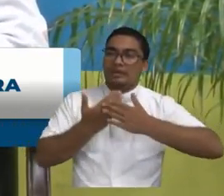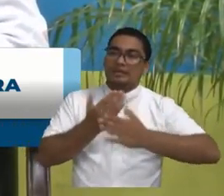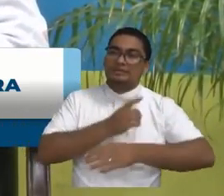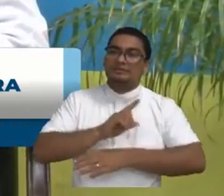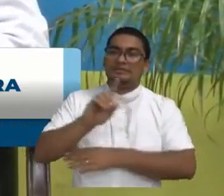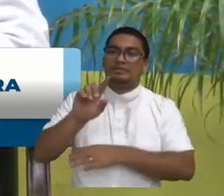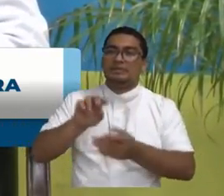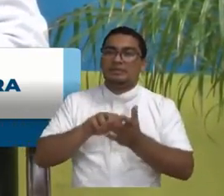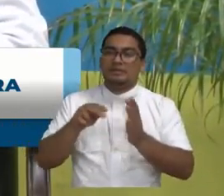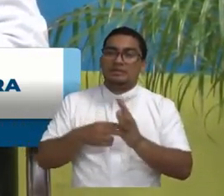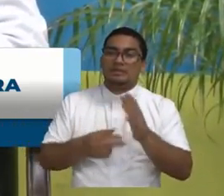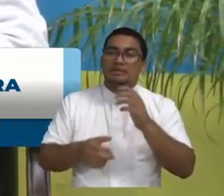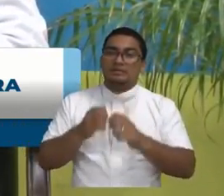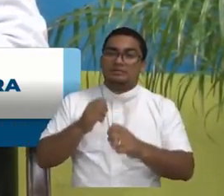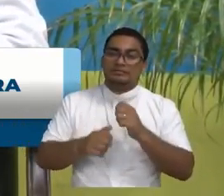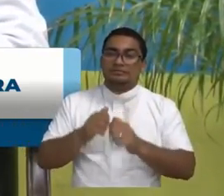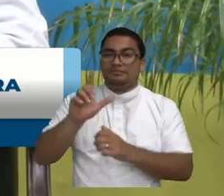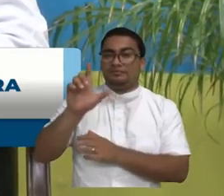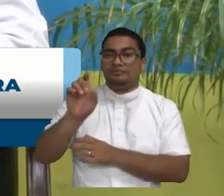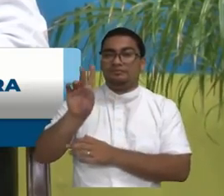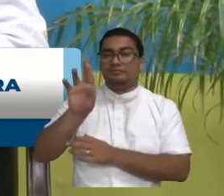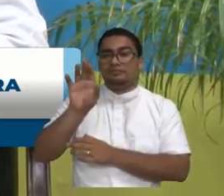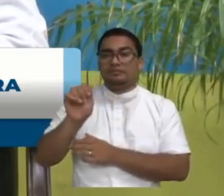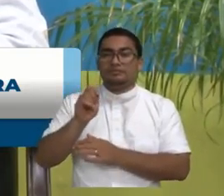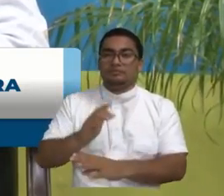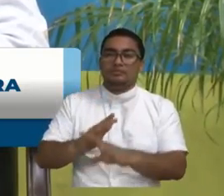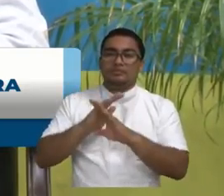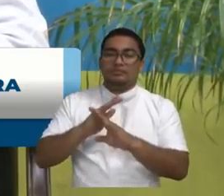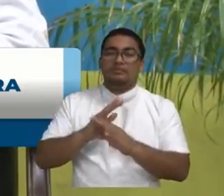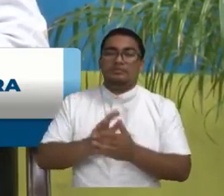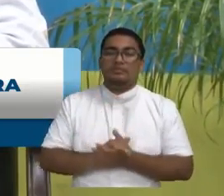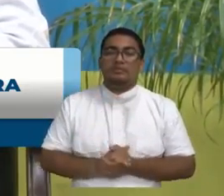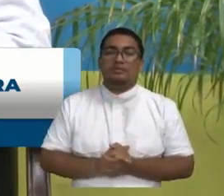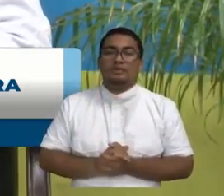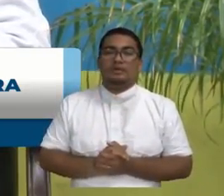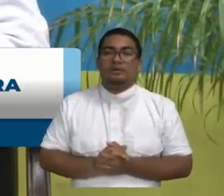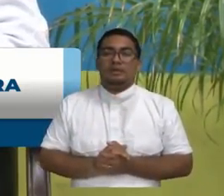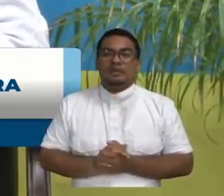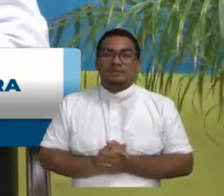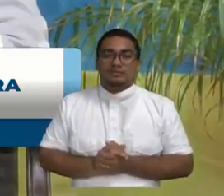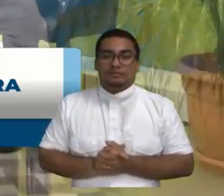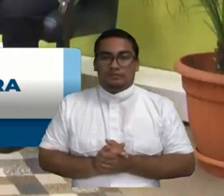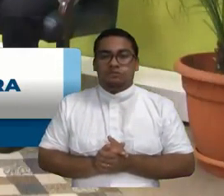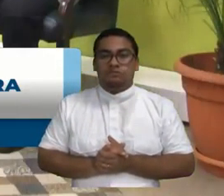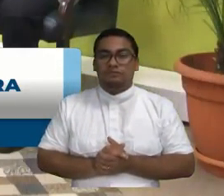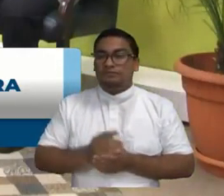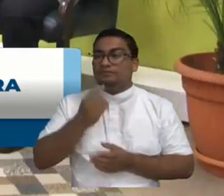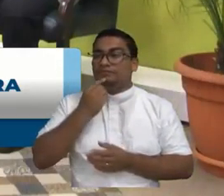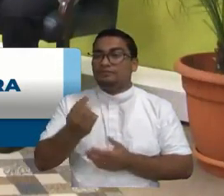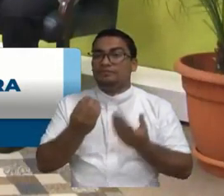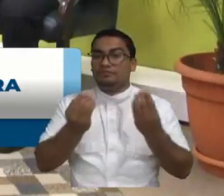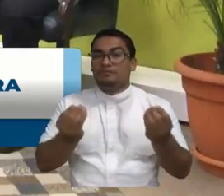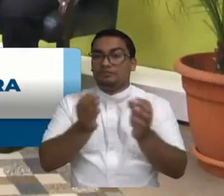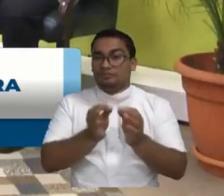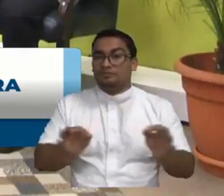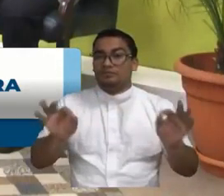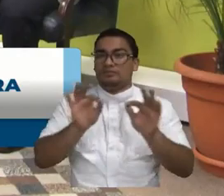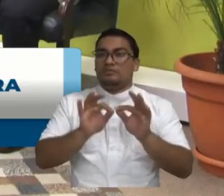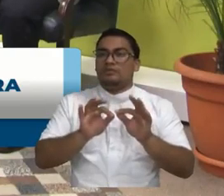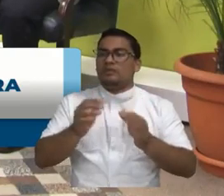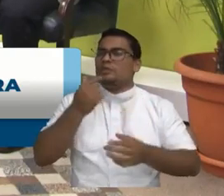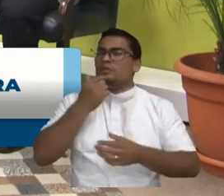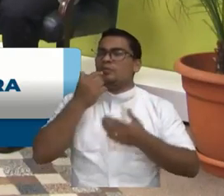reduciendo poco a poco a la lepra, hasta lograr las metas que nos propusimos. Usted decía algo muy importante, no se presenta mucho en la ciudad. ¿Qué